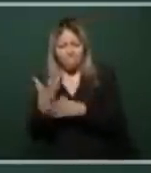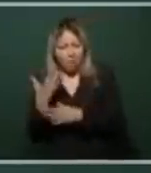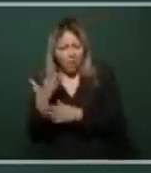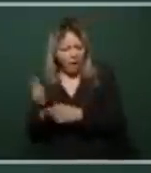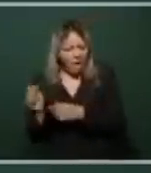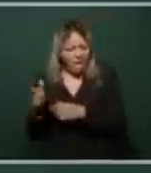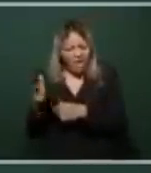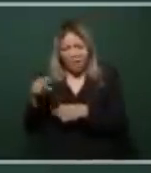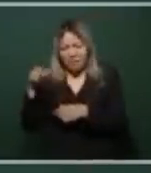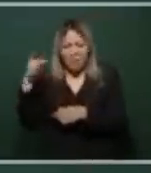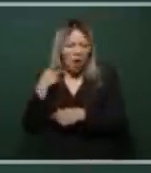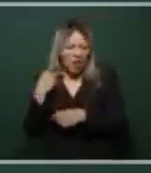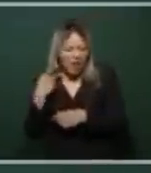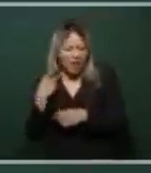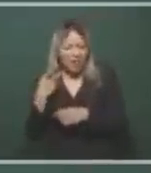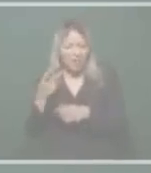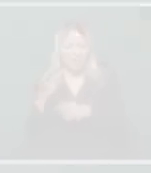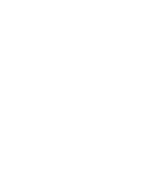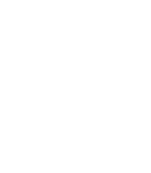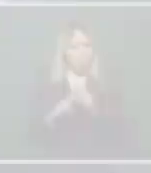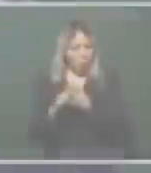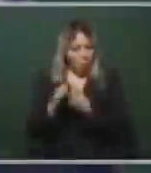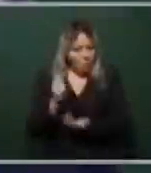queda abolida en México.